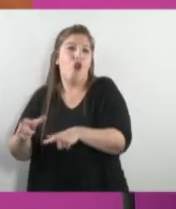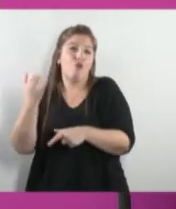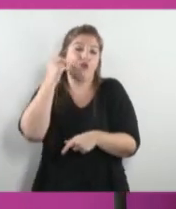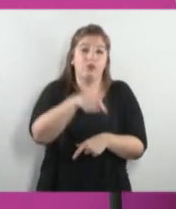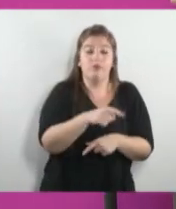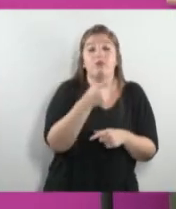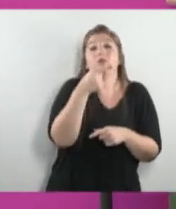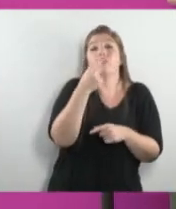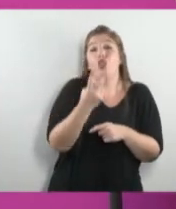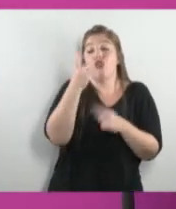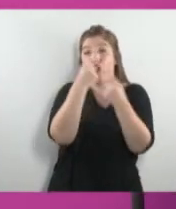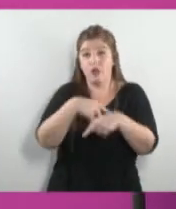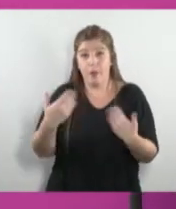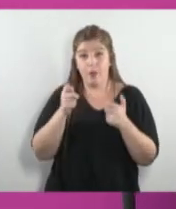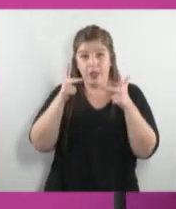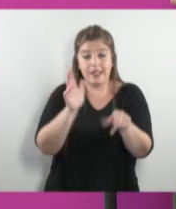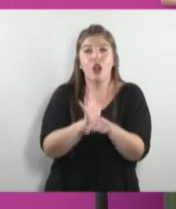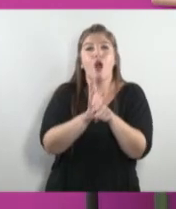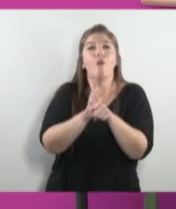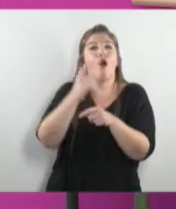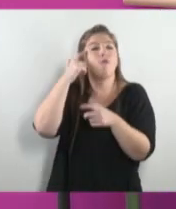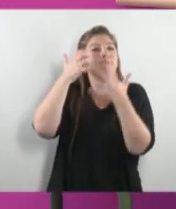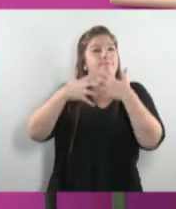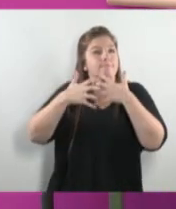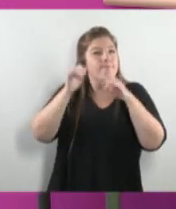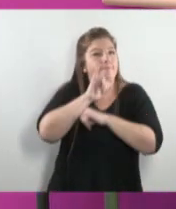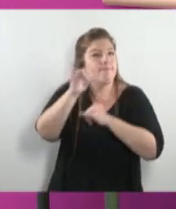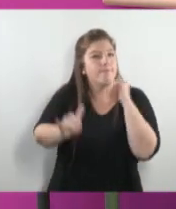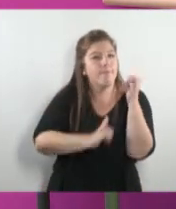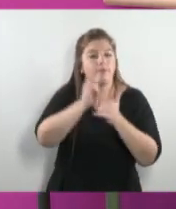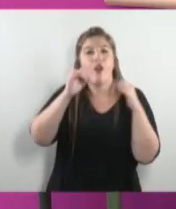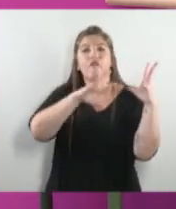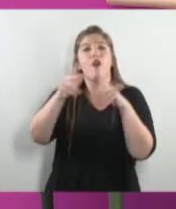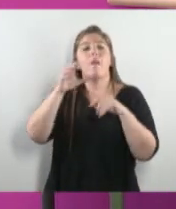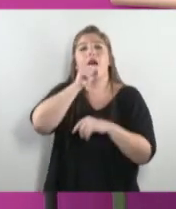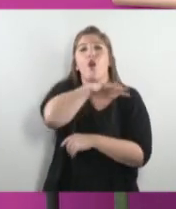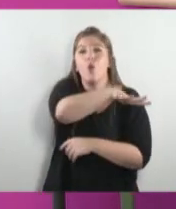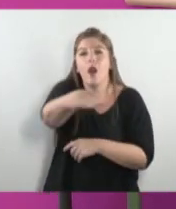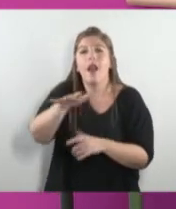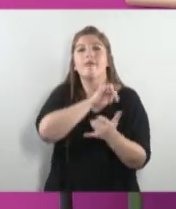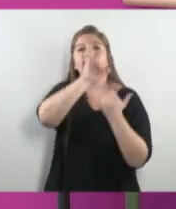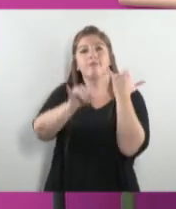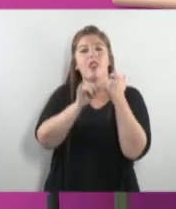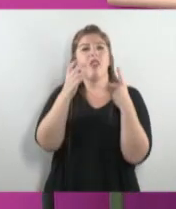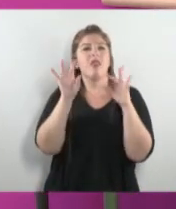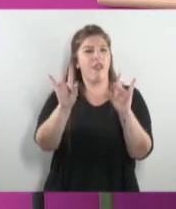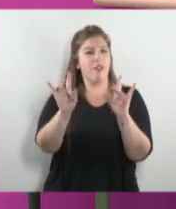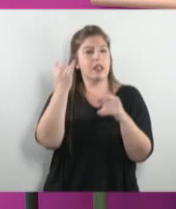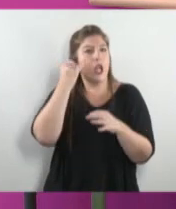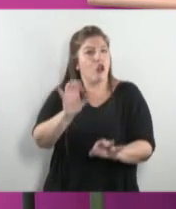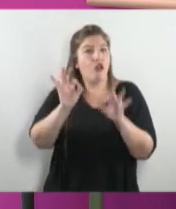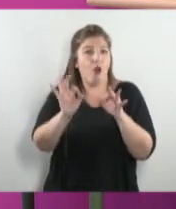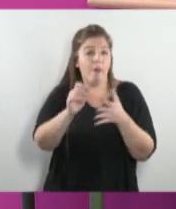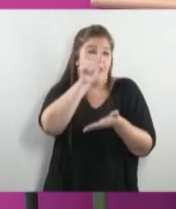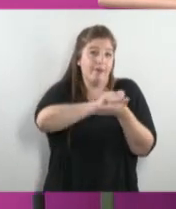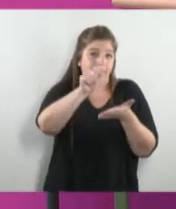va a hacer crear esta conciencia de lo rural, la va uh-huh. a establecer de una forma bastante compleja, ¿no? Y completa uh-huh. en esa obra.